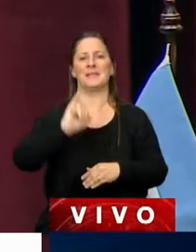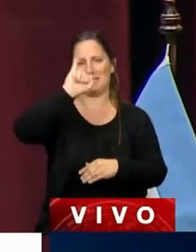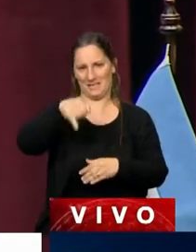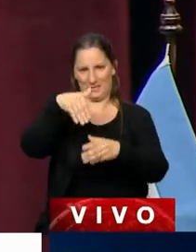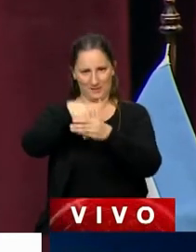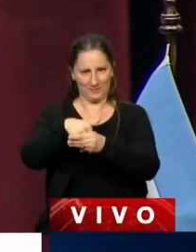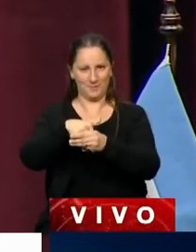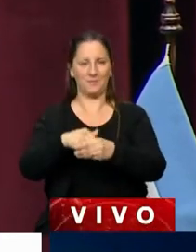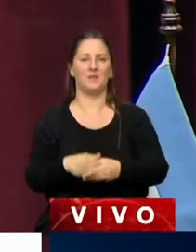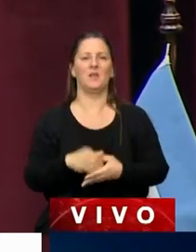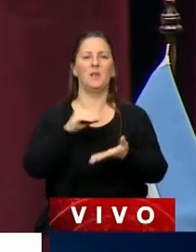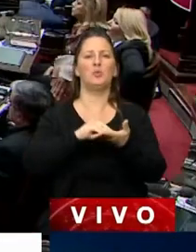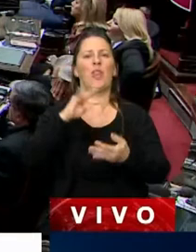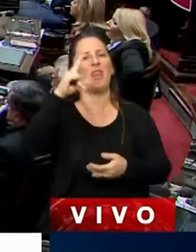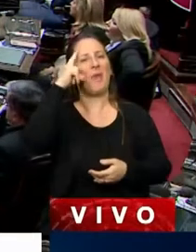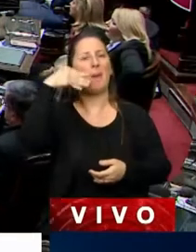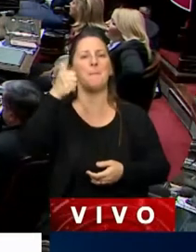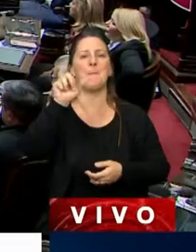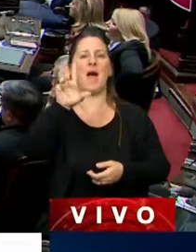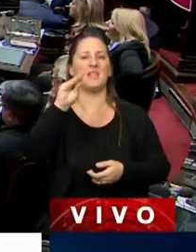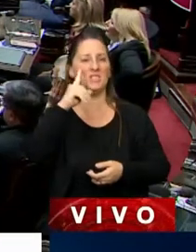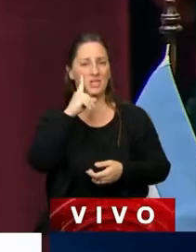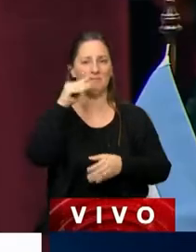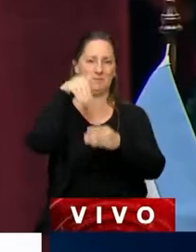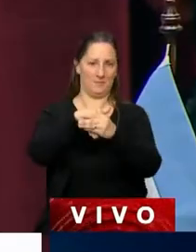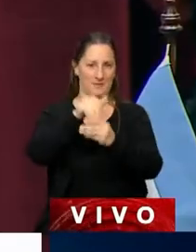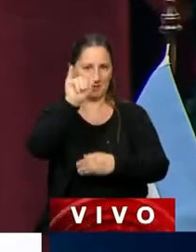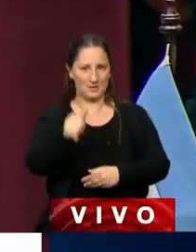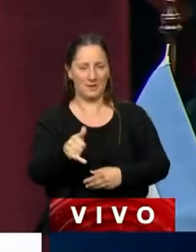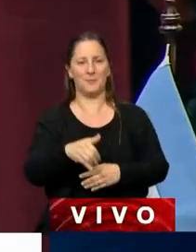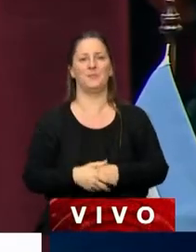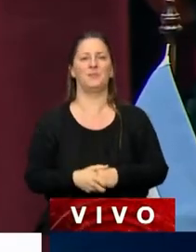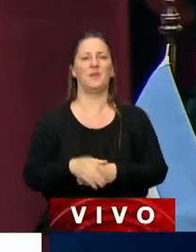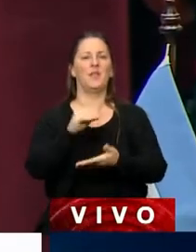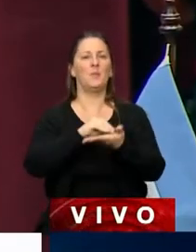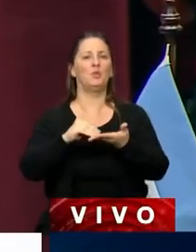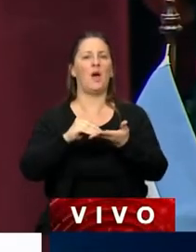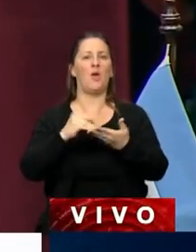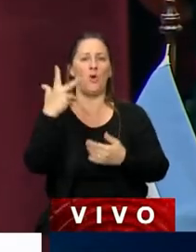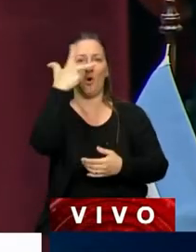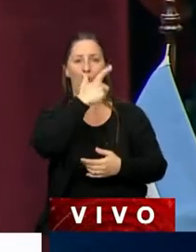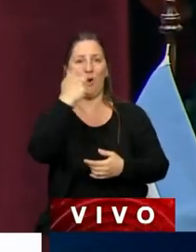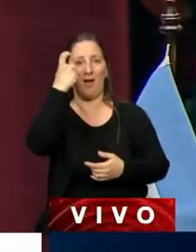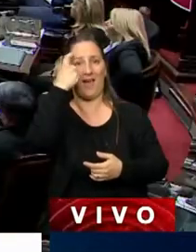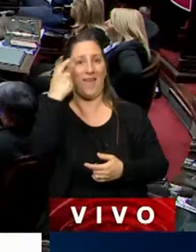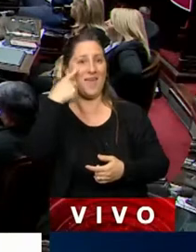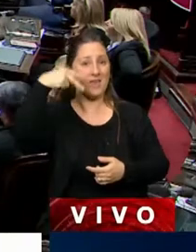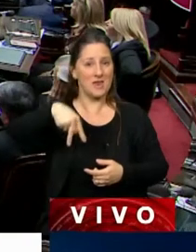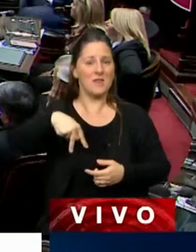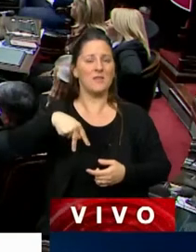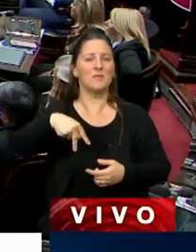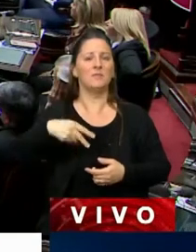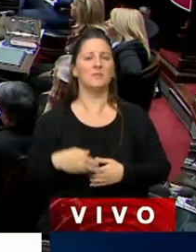afirmativo. Diputado De Marchi, afirmativo. Diputado Hein.